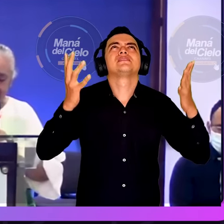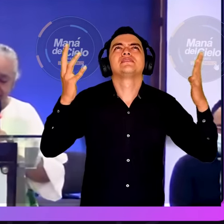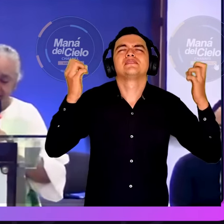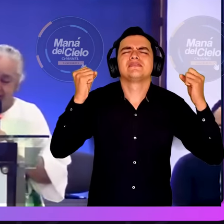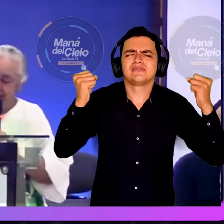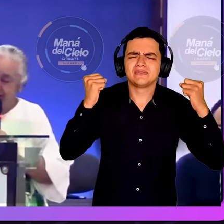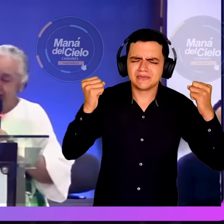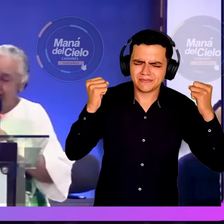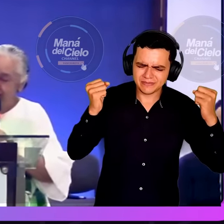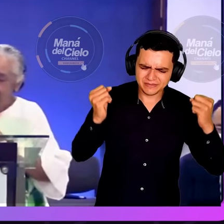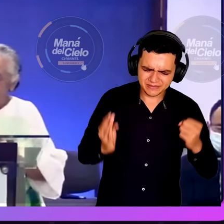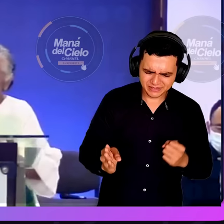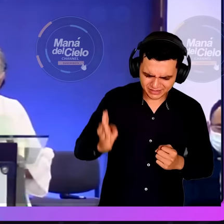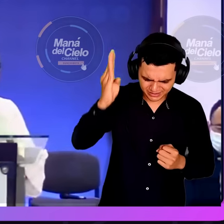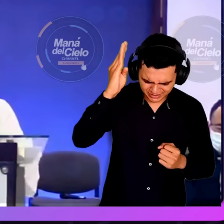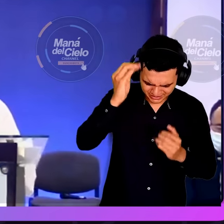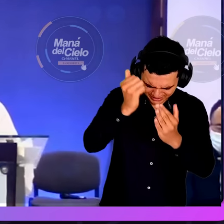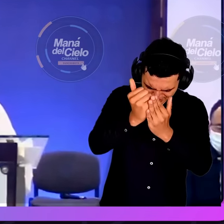¡Ay!